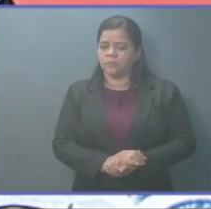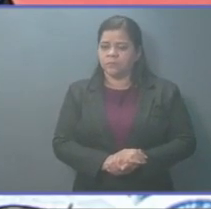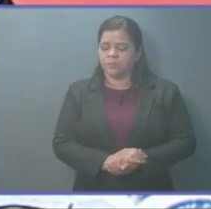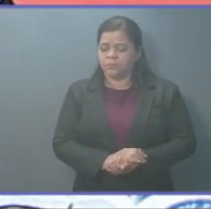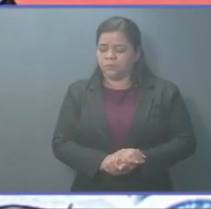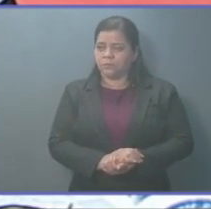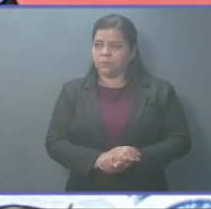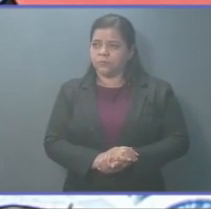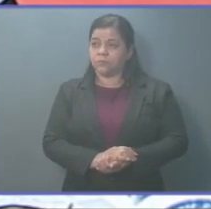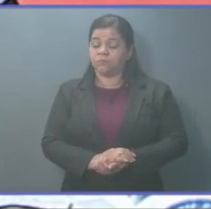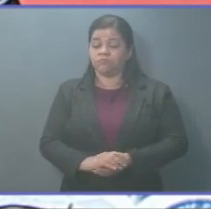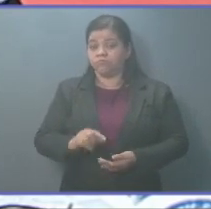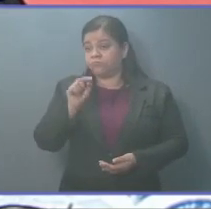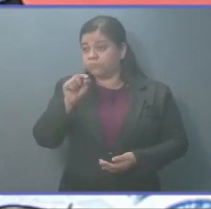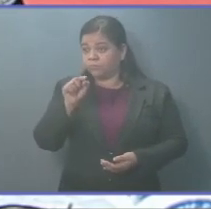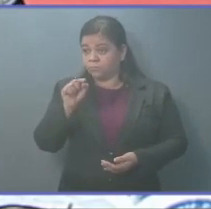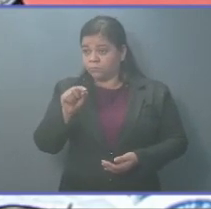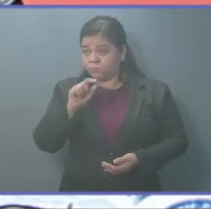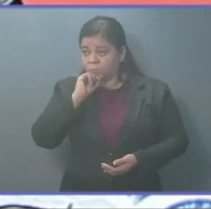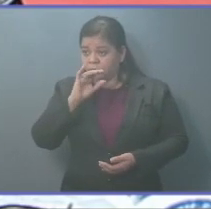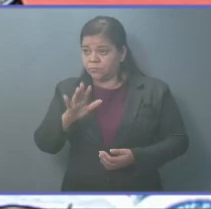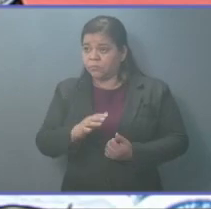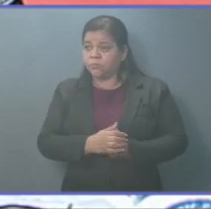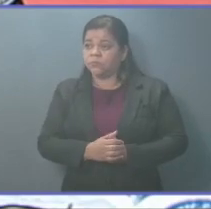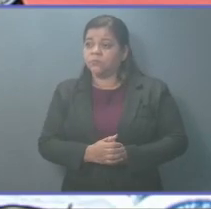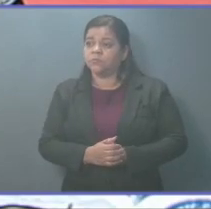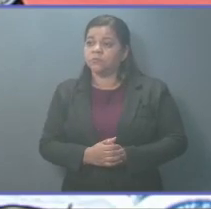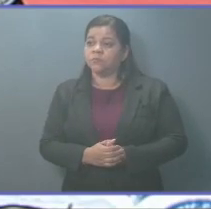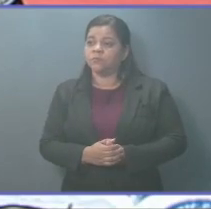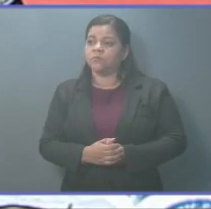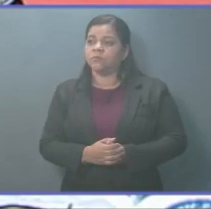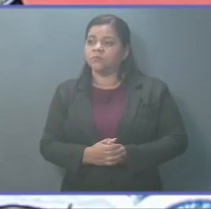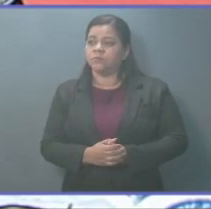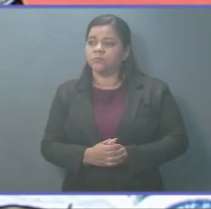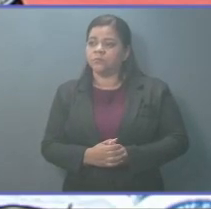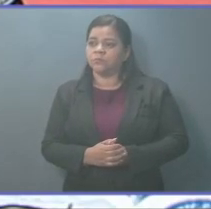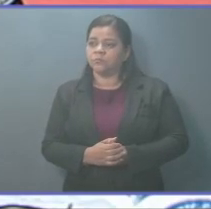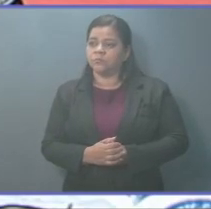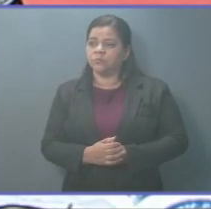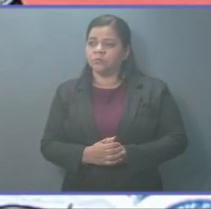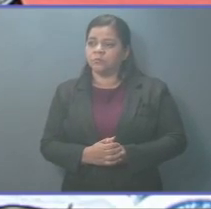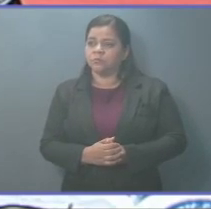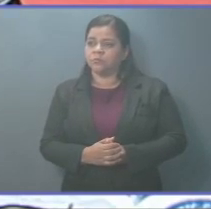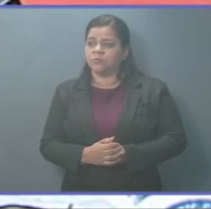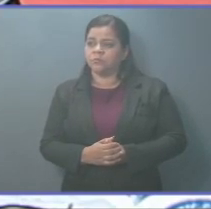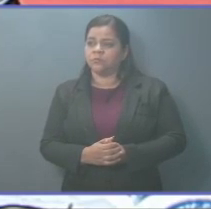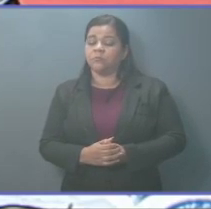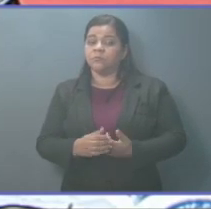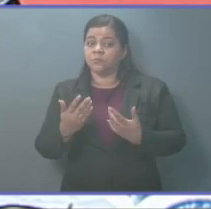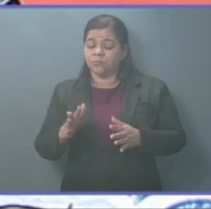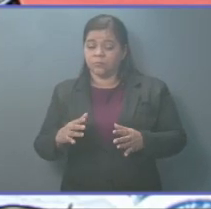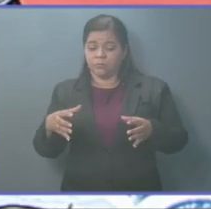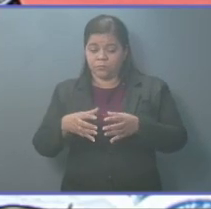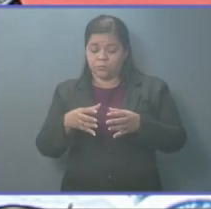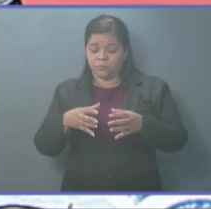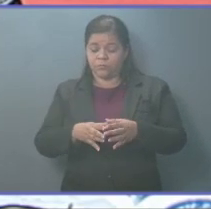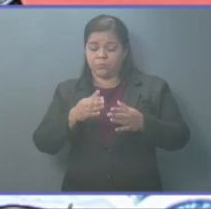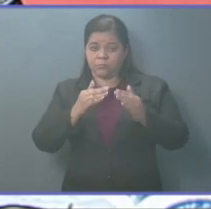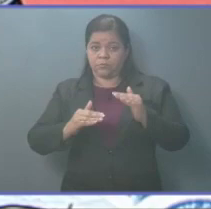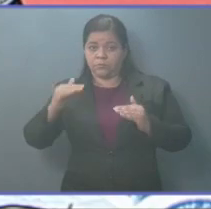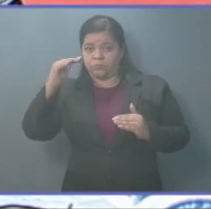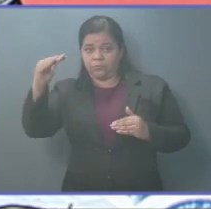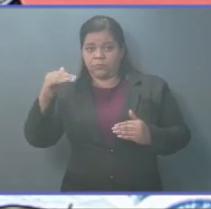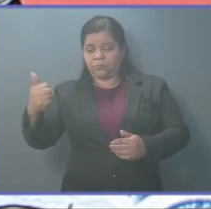usted misma ha mencionado que el Estado Mayor Presidencial